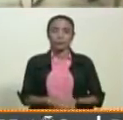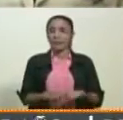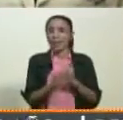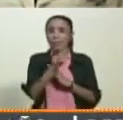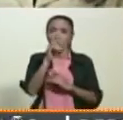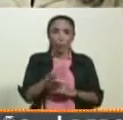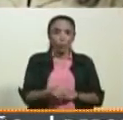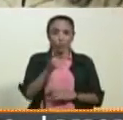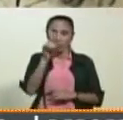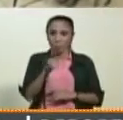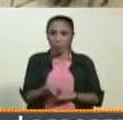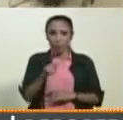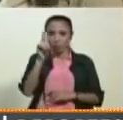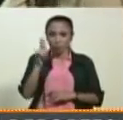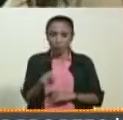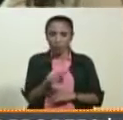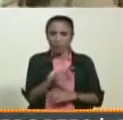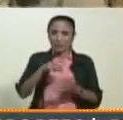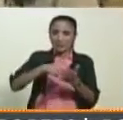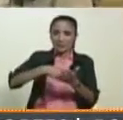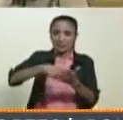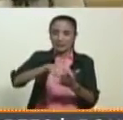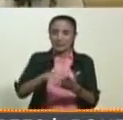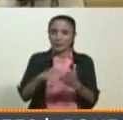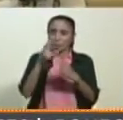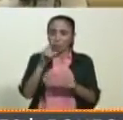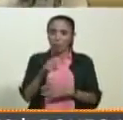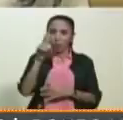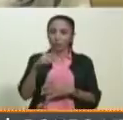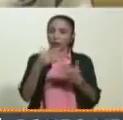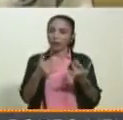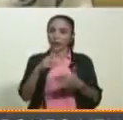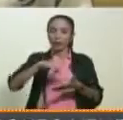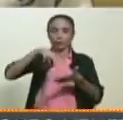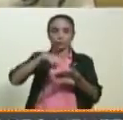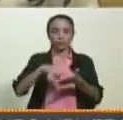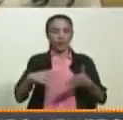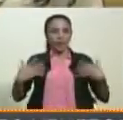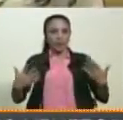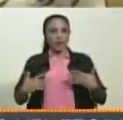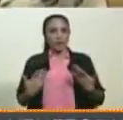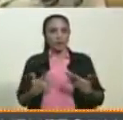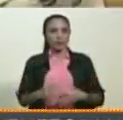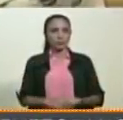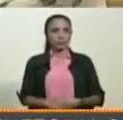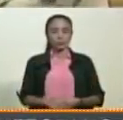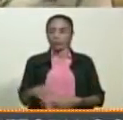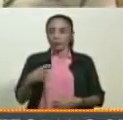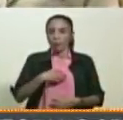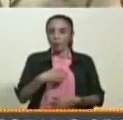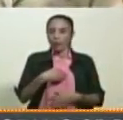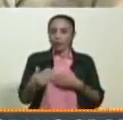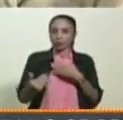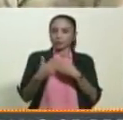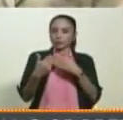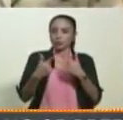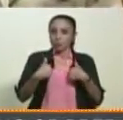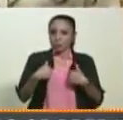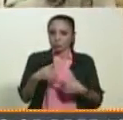días para tratar de arrodillar nuestro pueblo, fíjense cómo el pueblo se levanta. No podrán con la voluntad firme de un